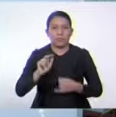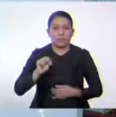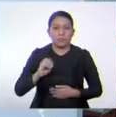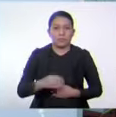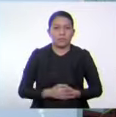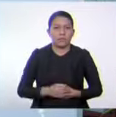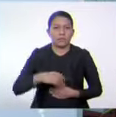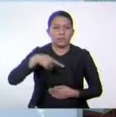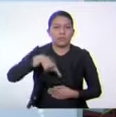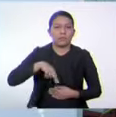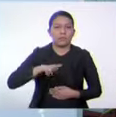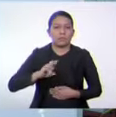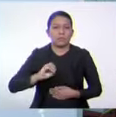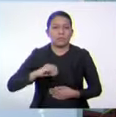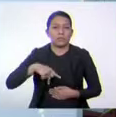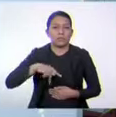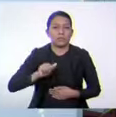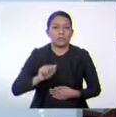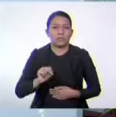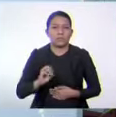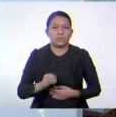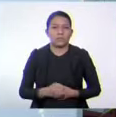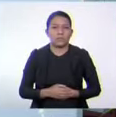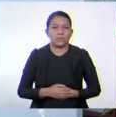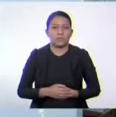tanto, él se llama propano.